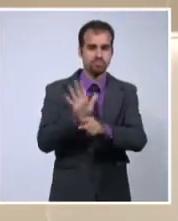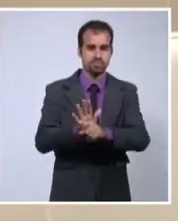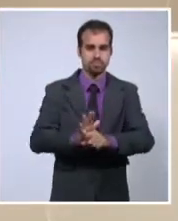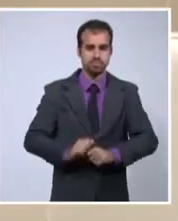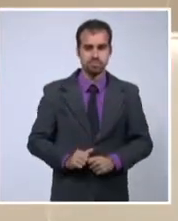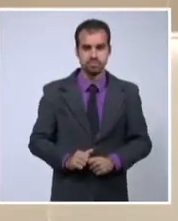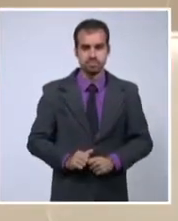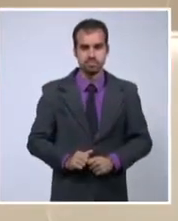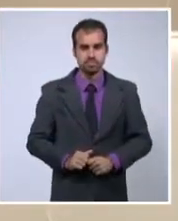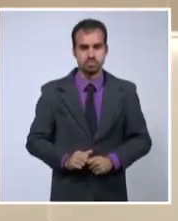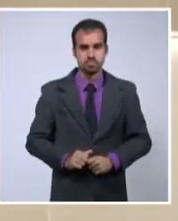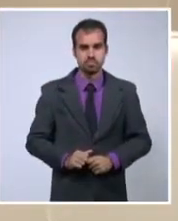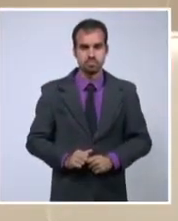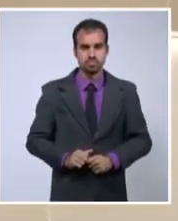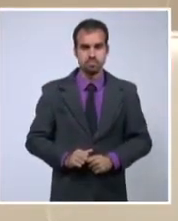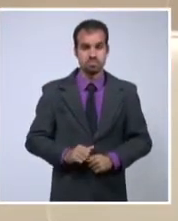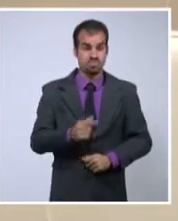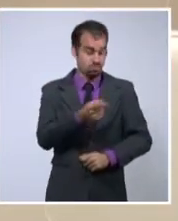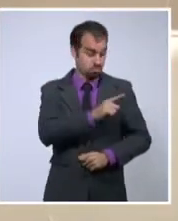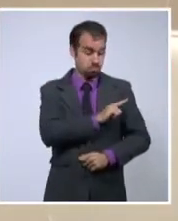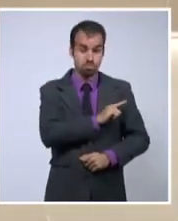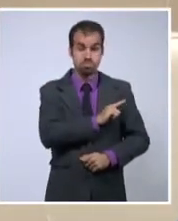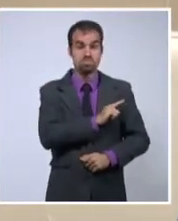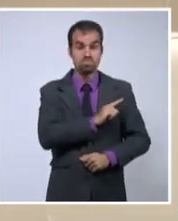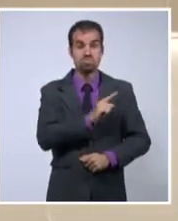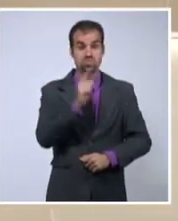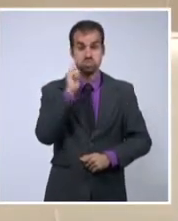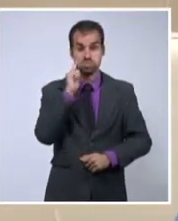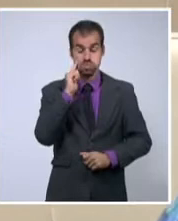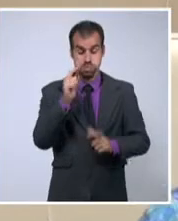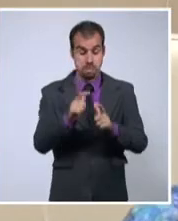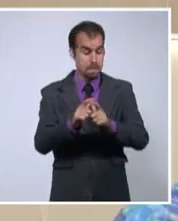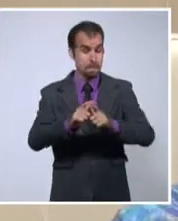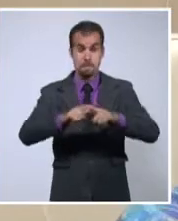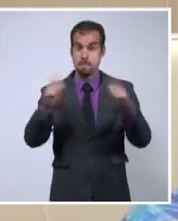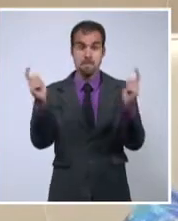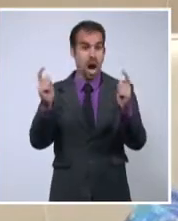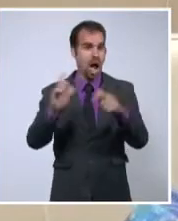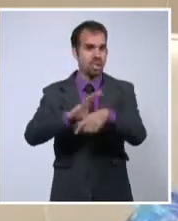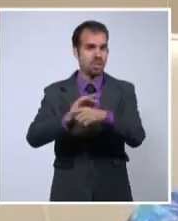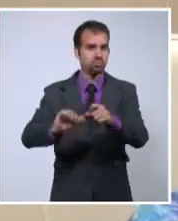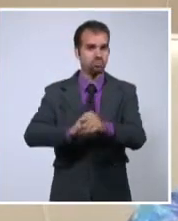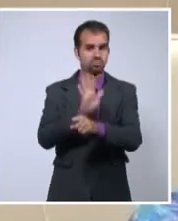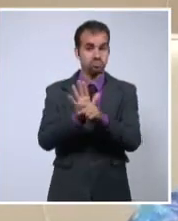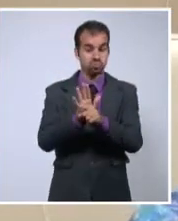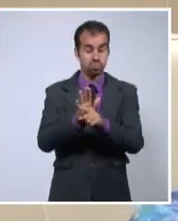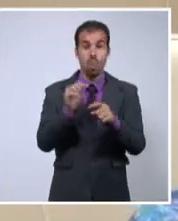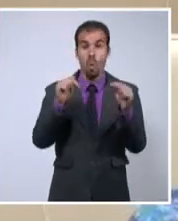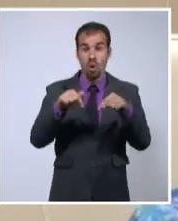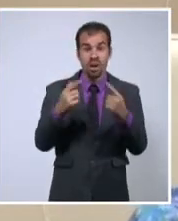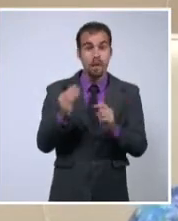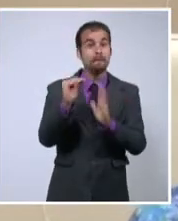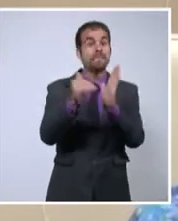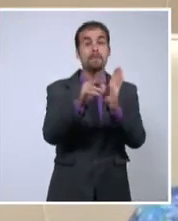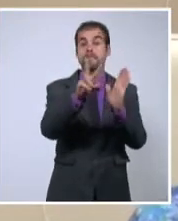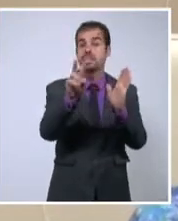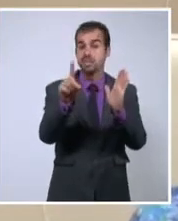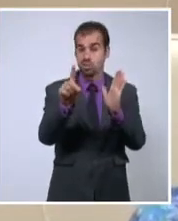días atrás se superó el número máximo que teníamos de casos activos. Hoy tenemos 1.021 casos activos.